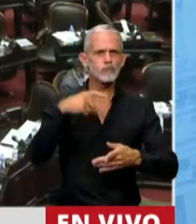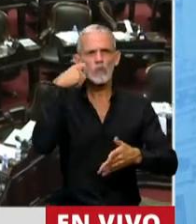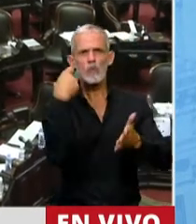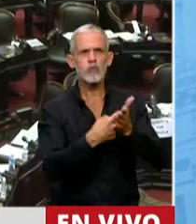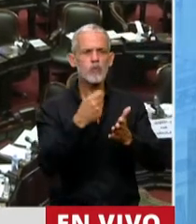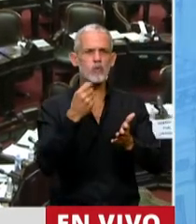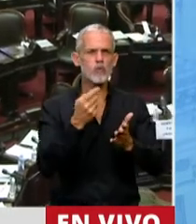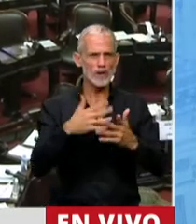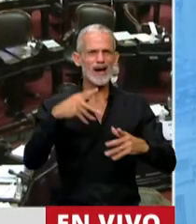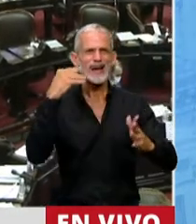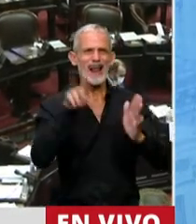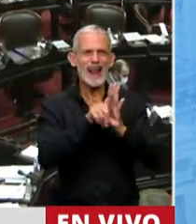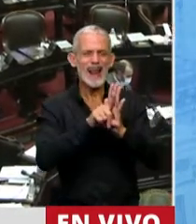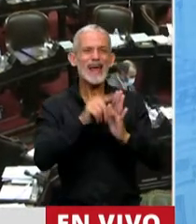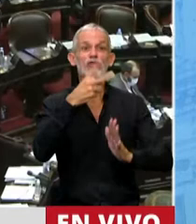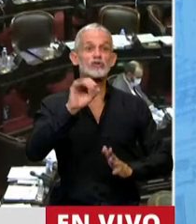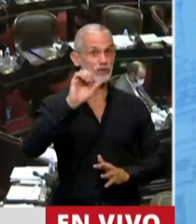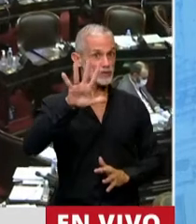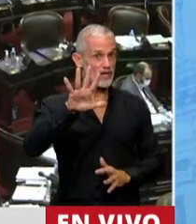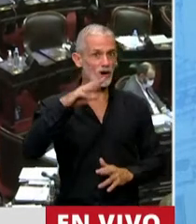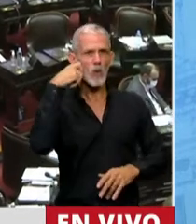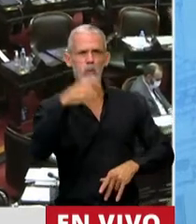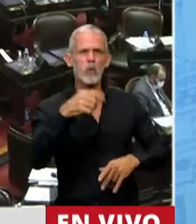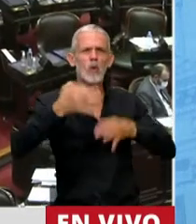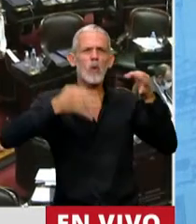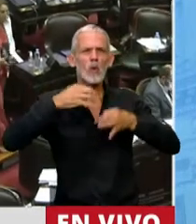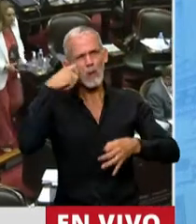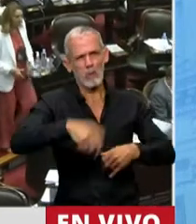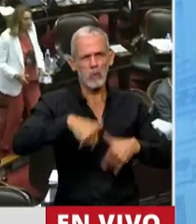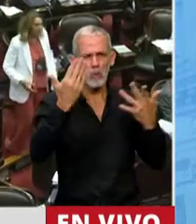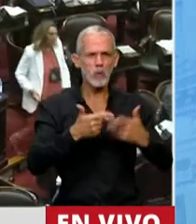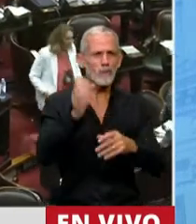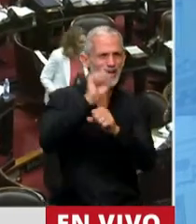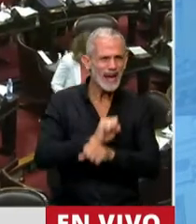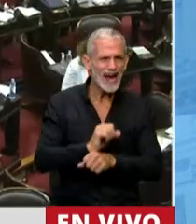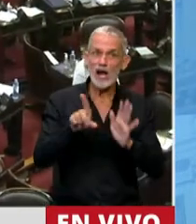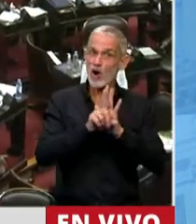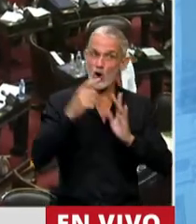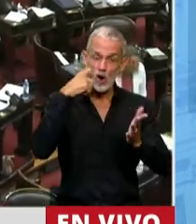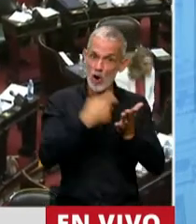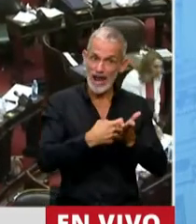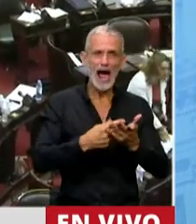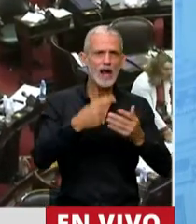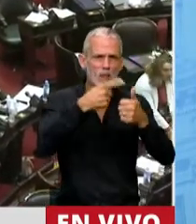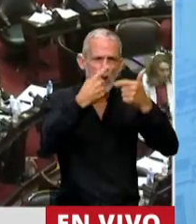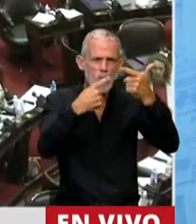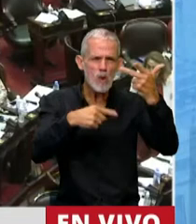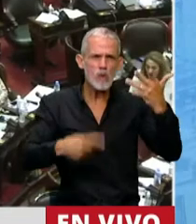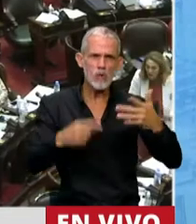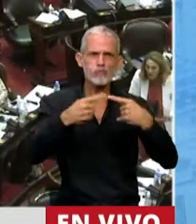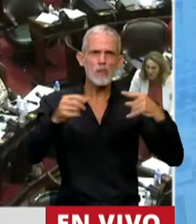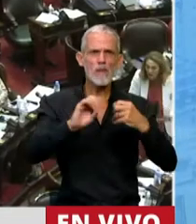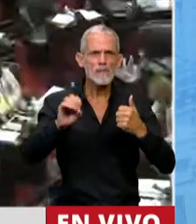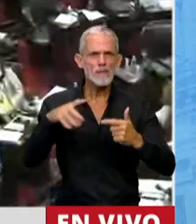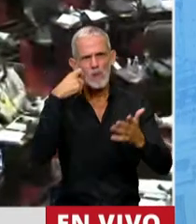delitos como el 205 la desobediencia judicial privaciones ilegítimas de la libertad un sinnúmero de delitos